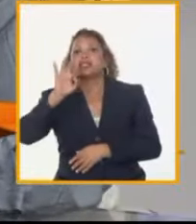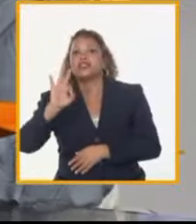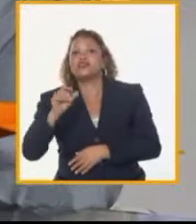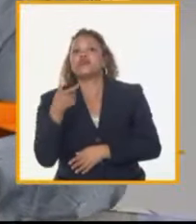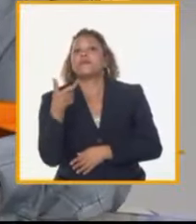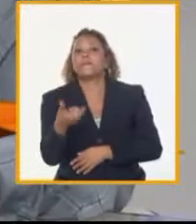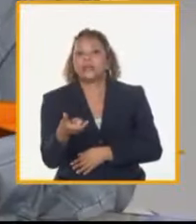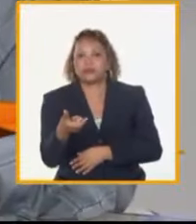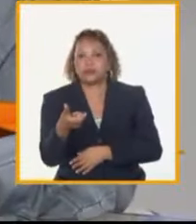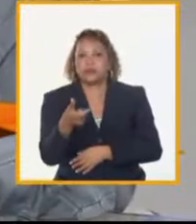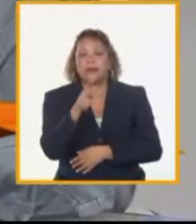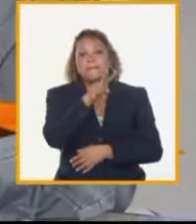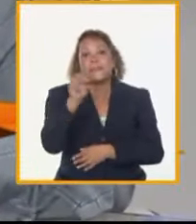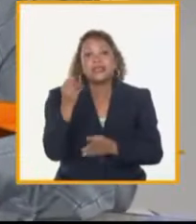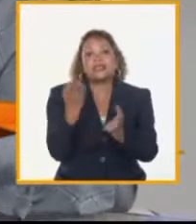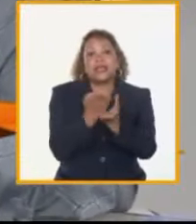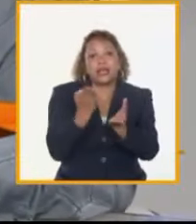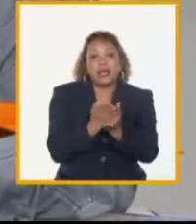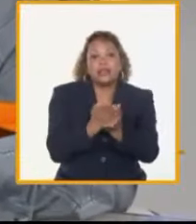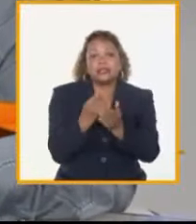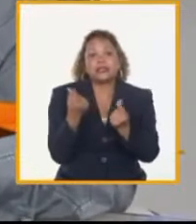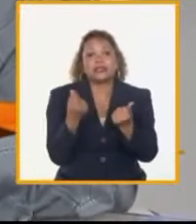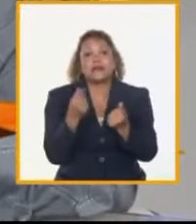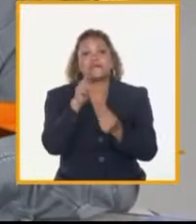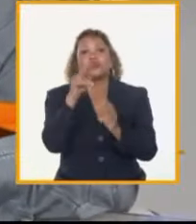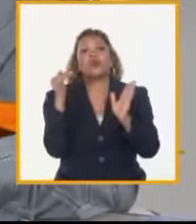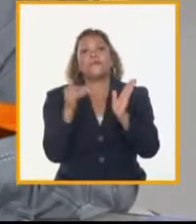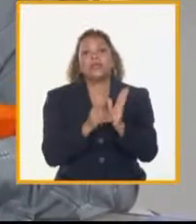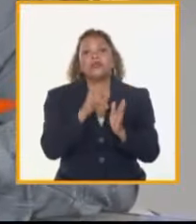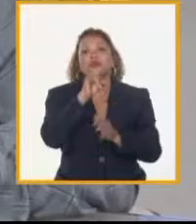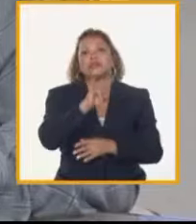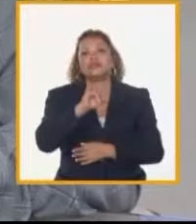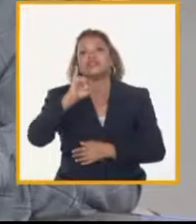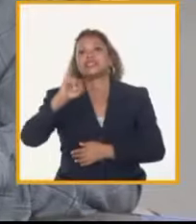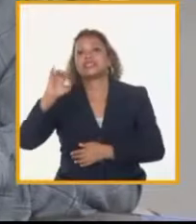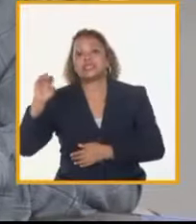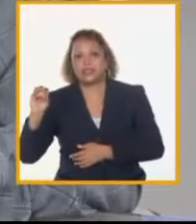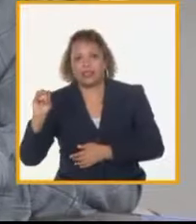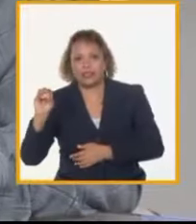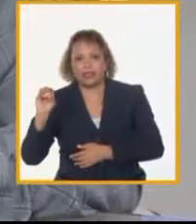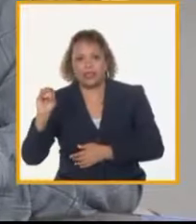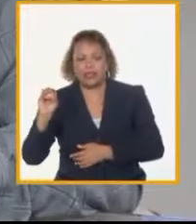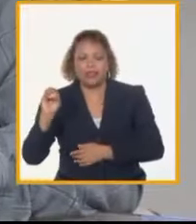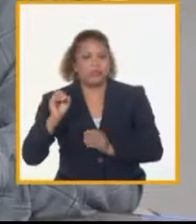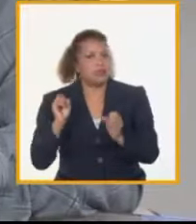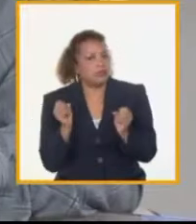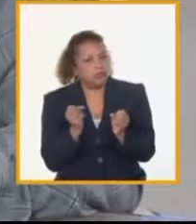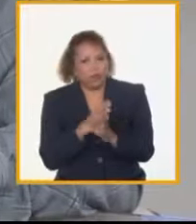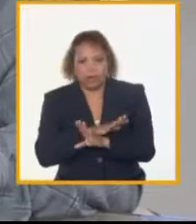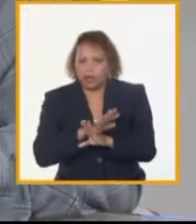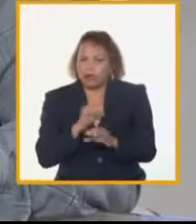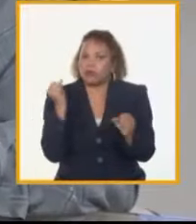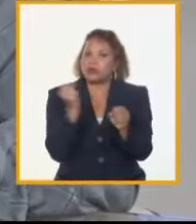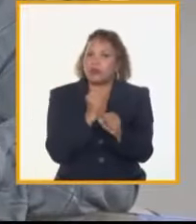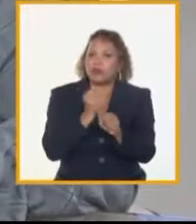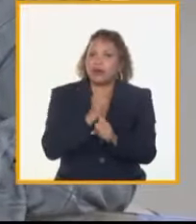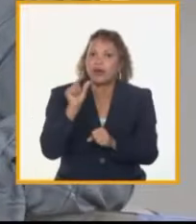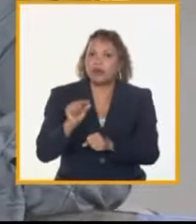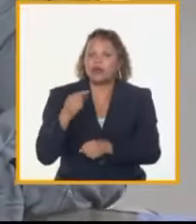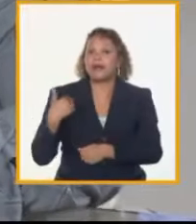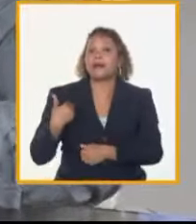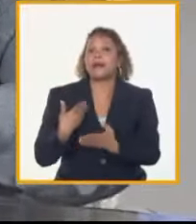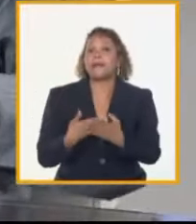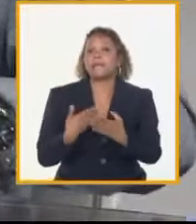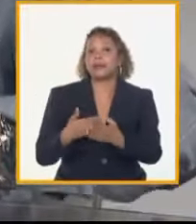El paquete de 20 clases vale 2.960 pesos. Eso está claro, eso es con los trabajadores por cuenta propia